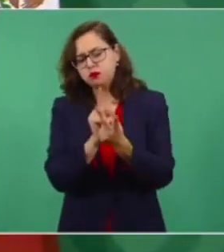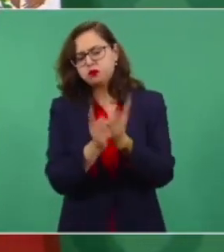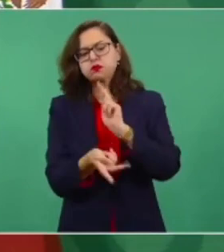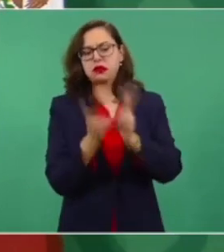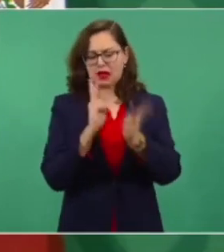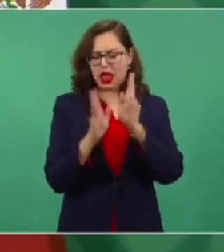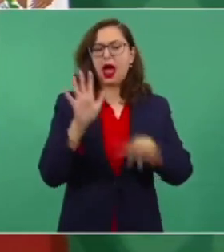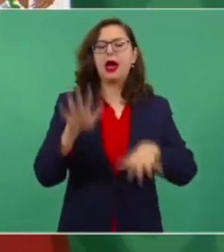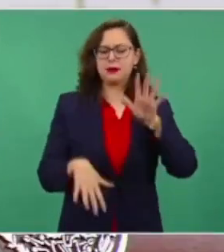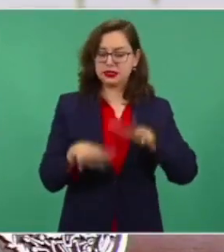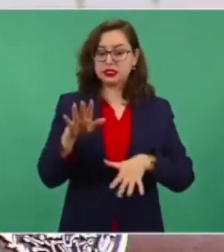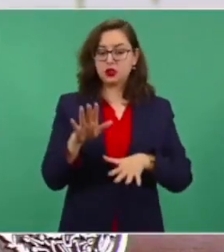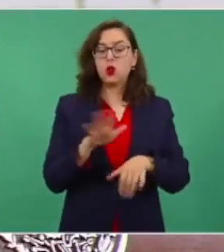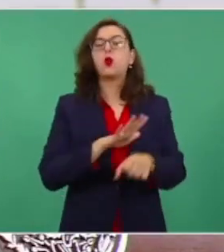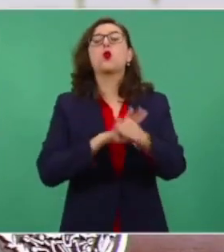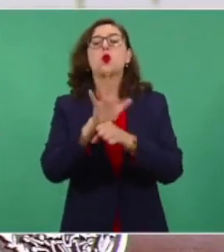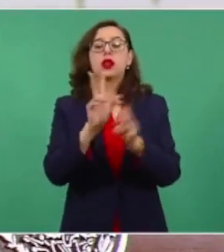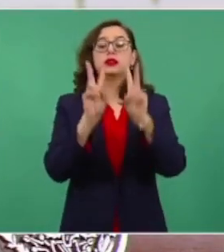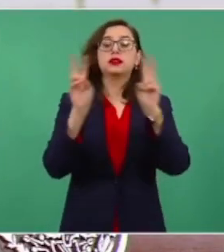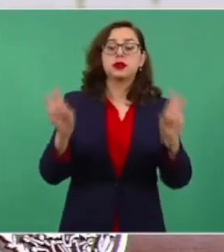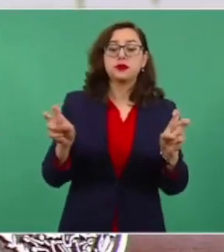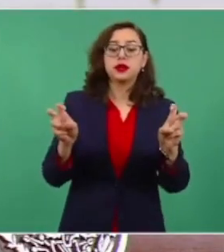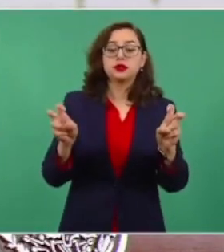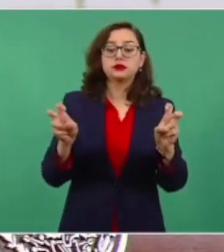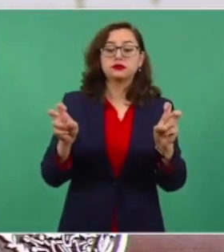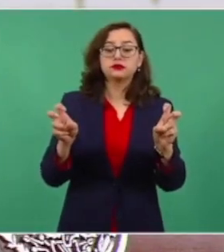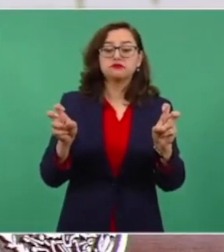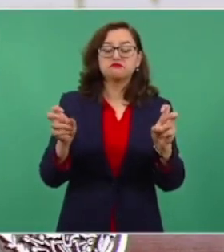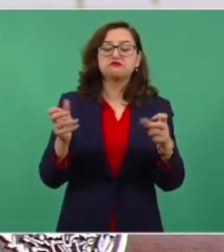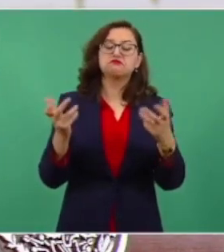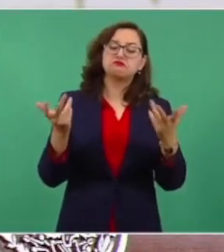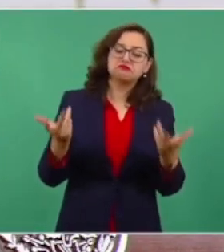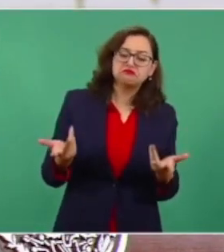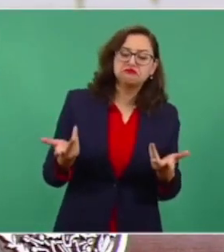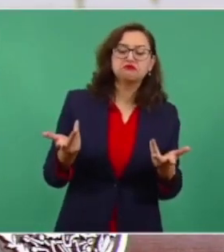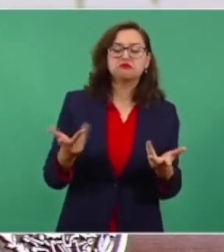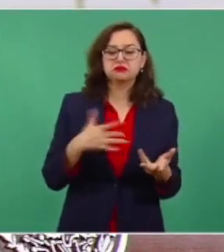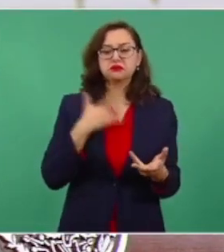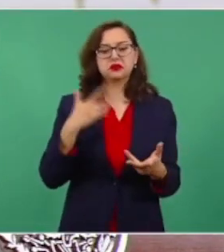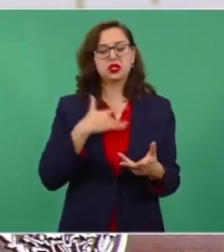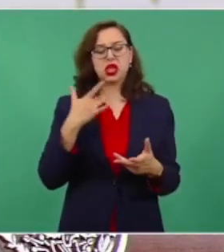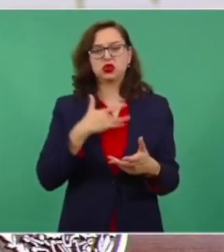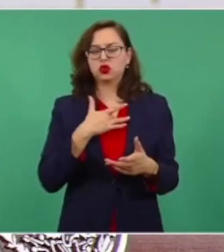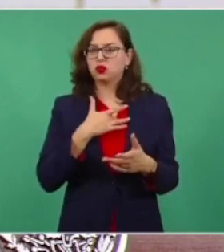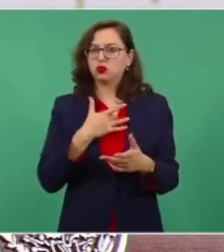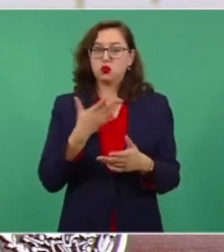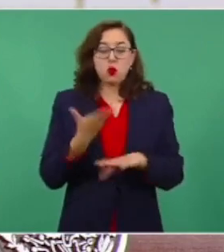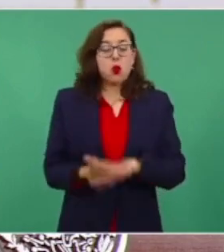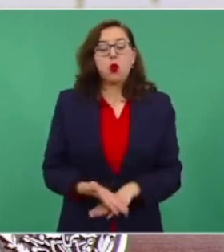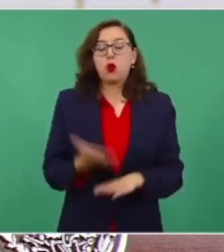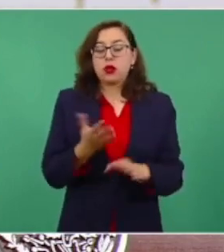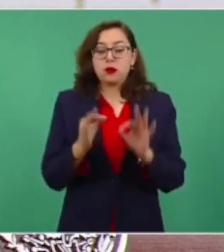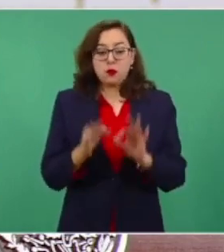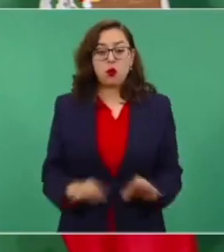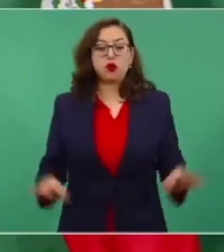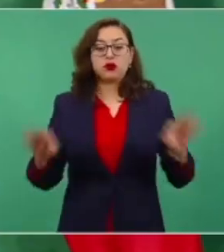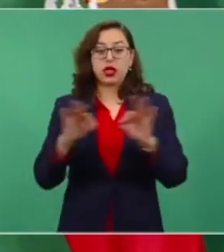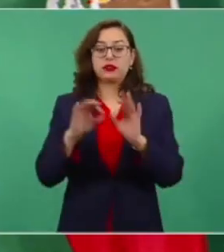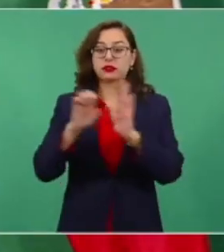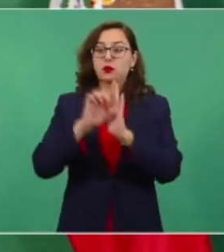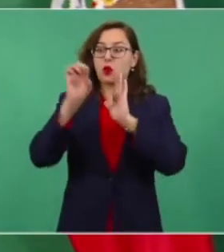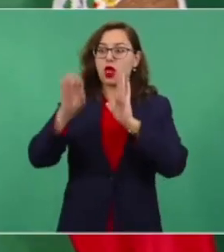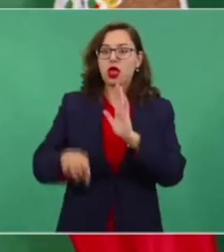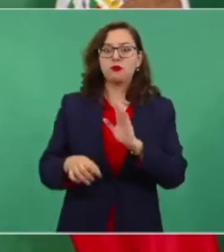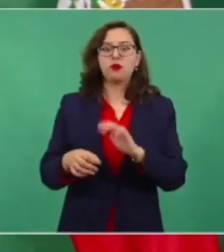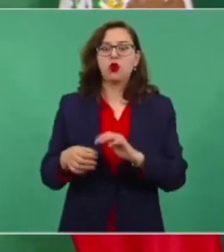íntegro, de asuntos que considero fundamentales, como el caso